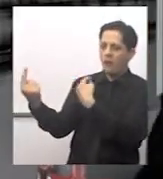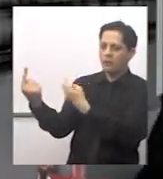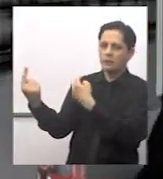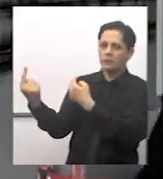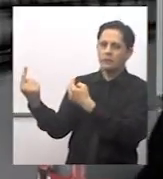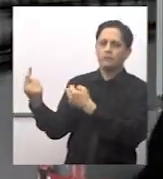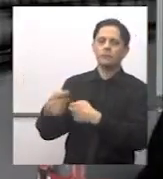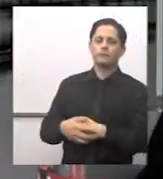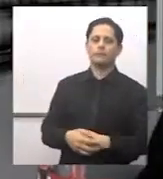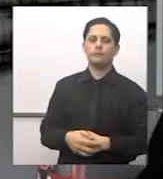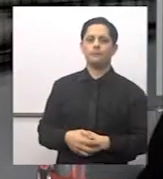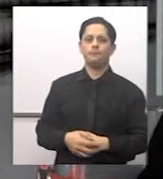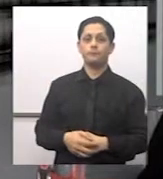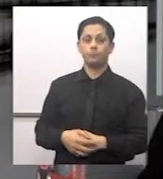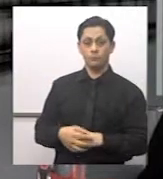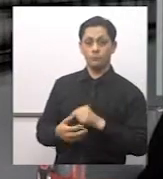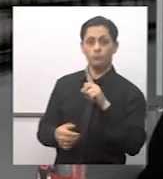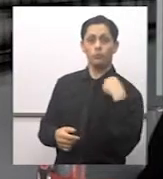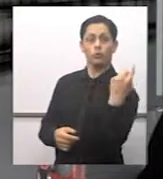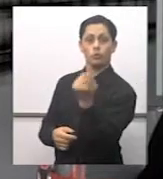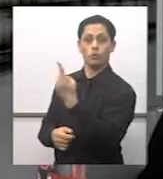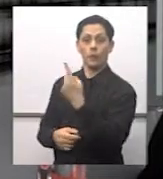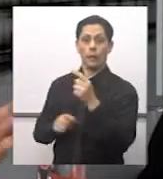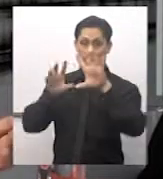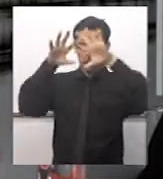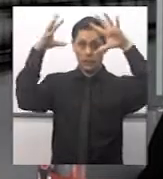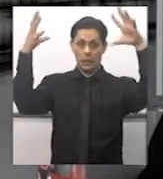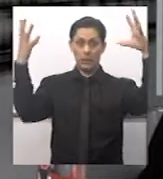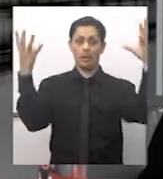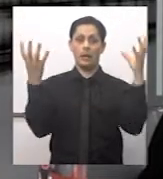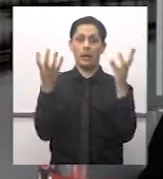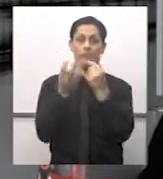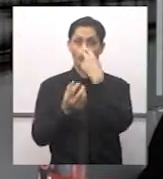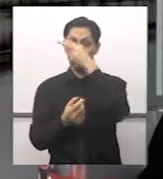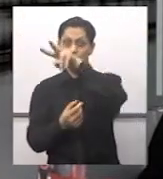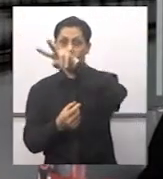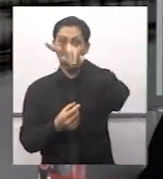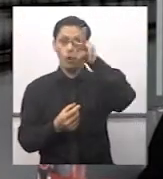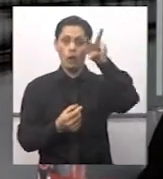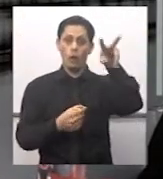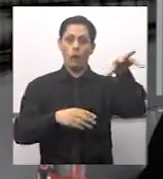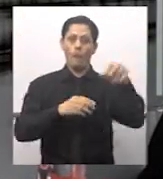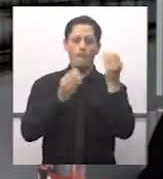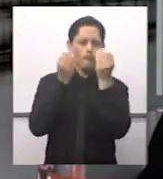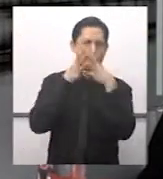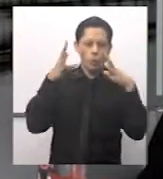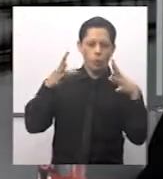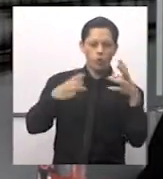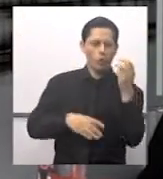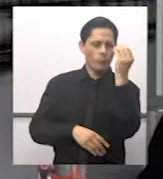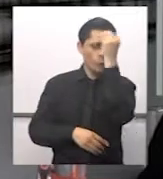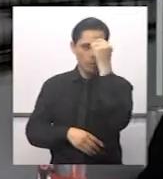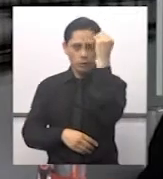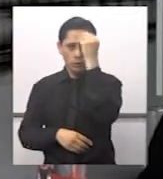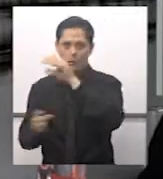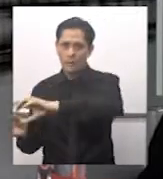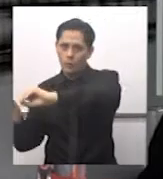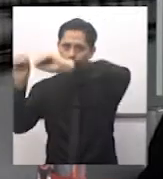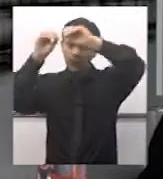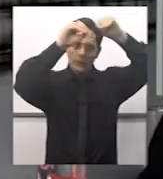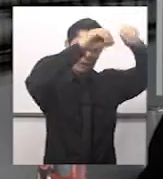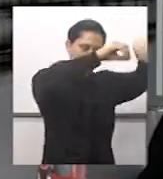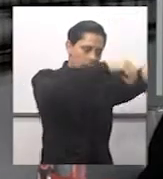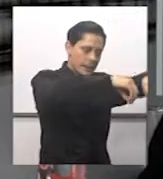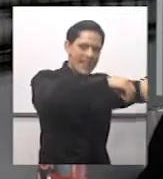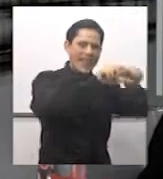y lo hemos visto en el gobierno regional con mucha preocupación y lo hemos trasladado a las autoridades nacionales, el sistema de licitación pública yo creo